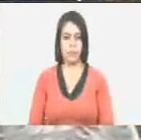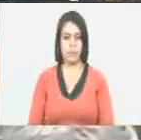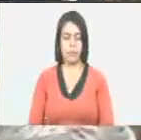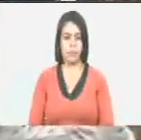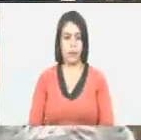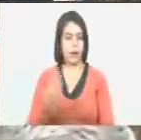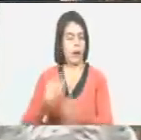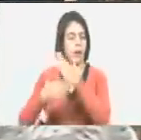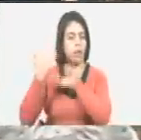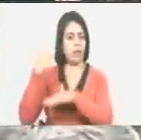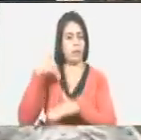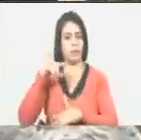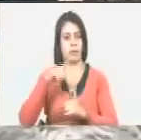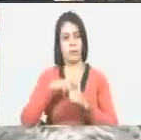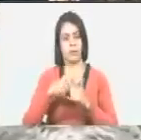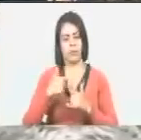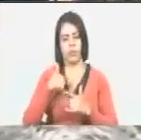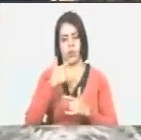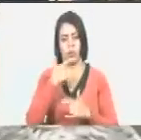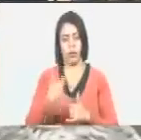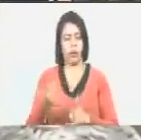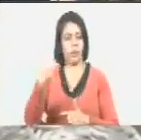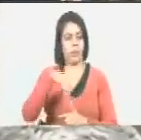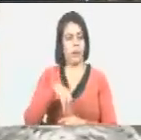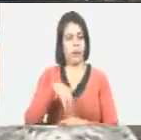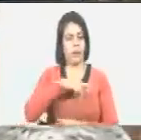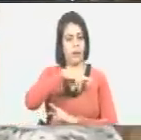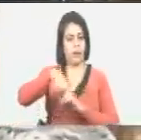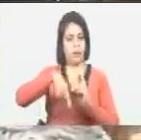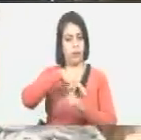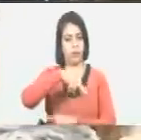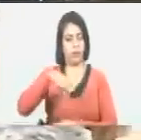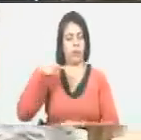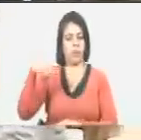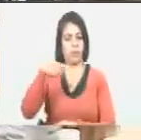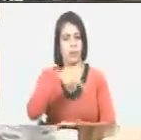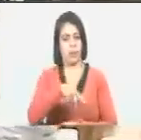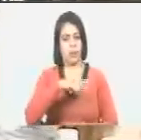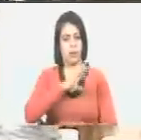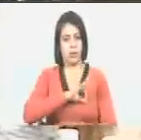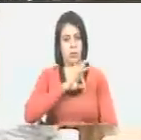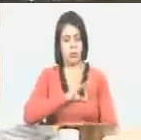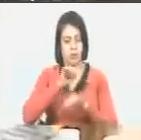Desde hace mucho tiempo yo sostengo que lo más revolucionario que hay en la sociedad